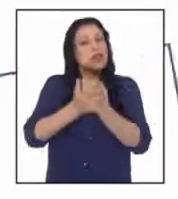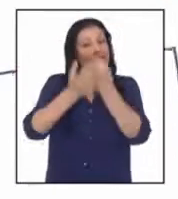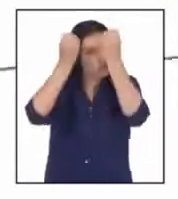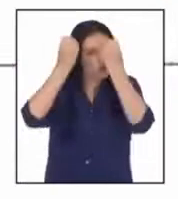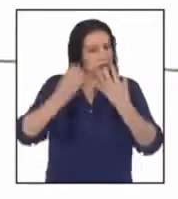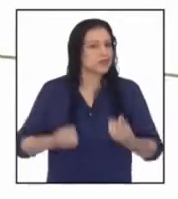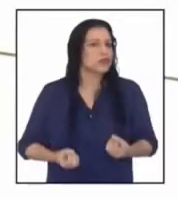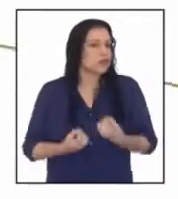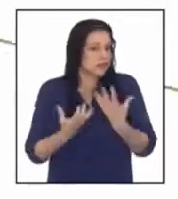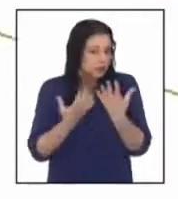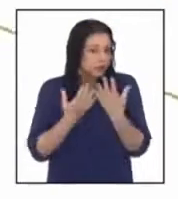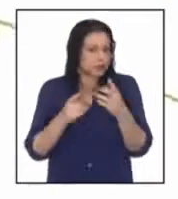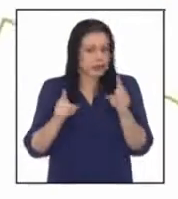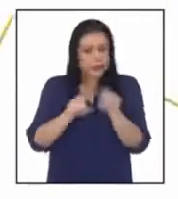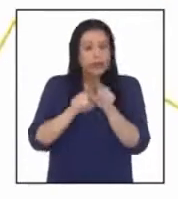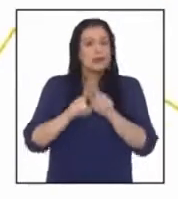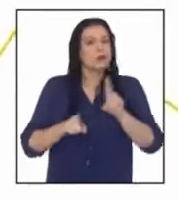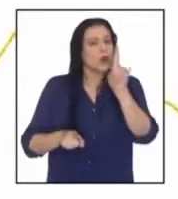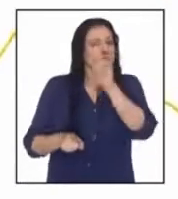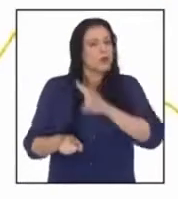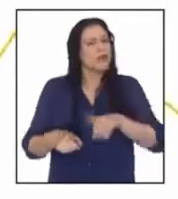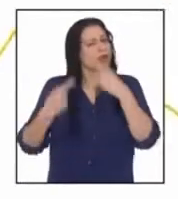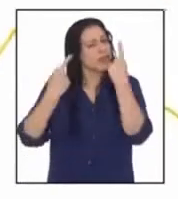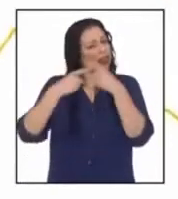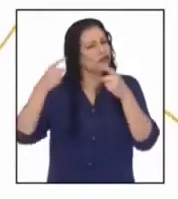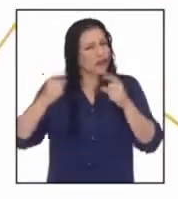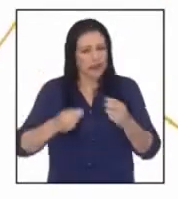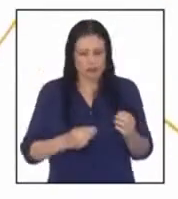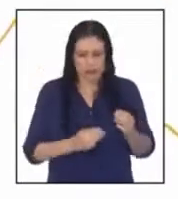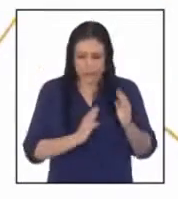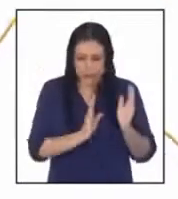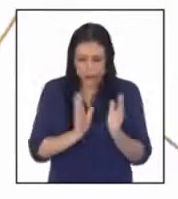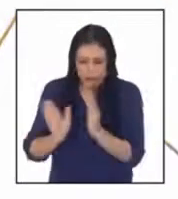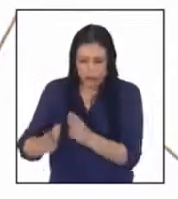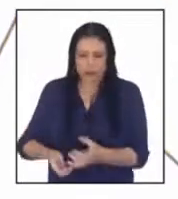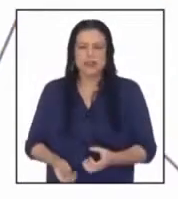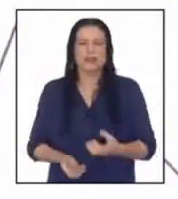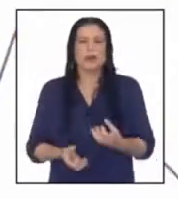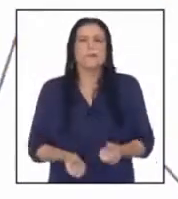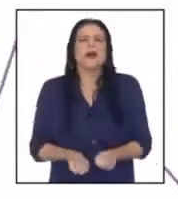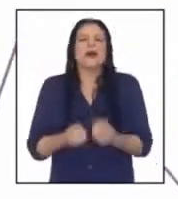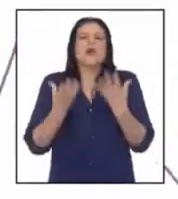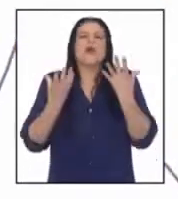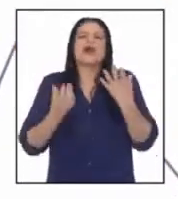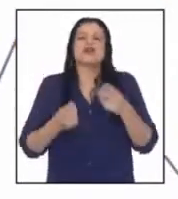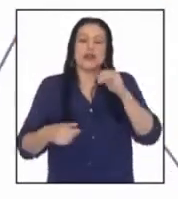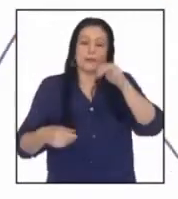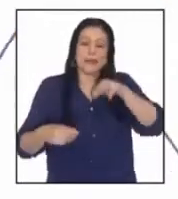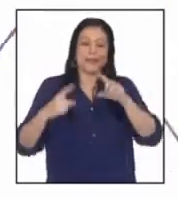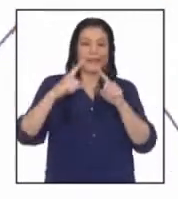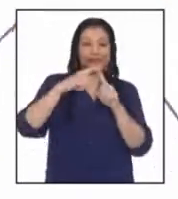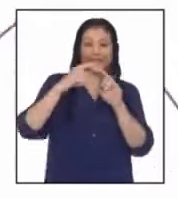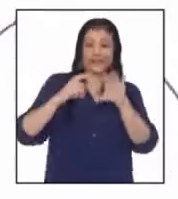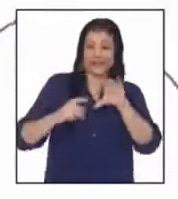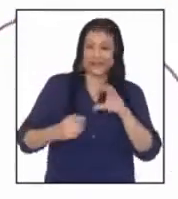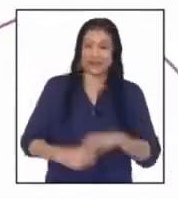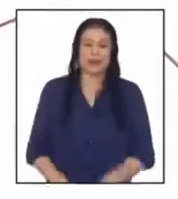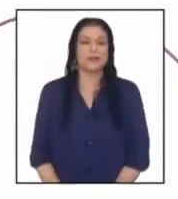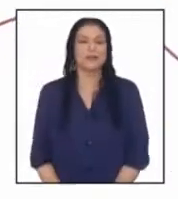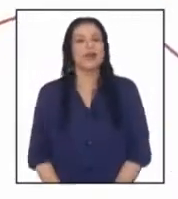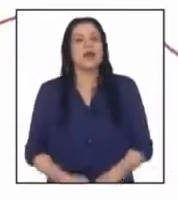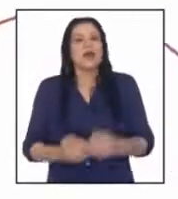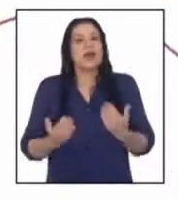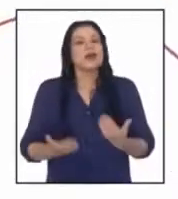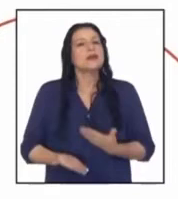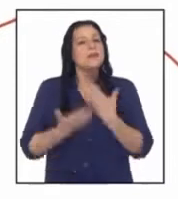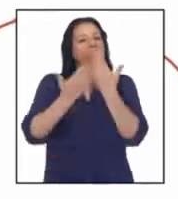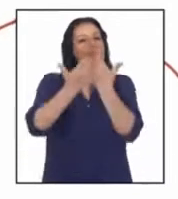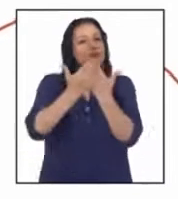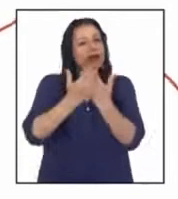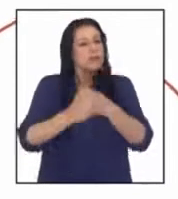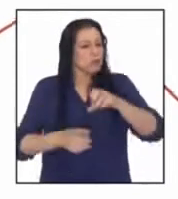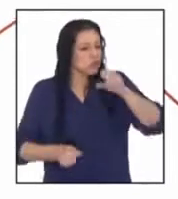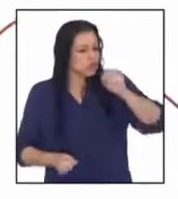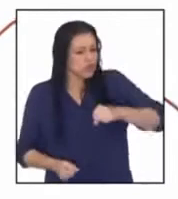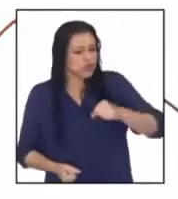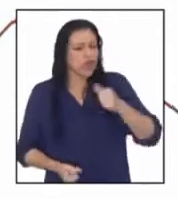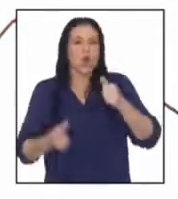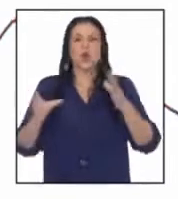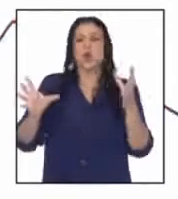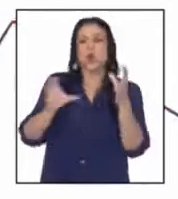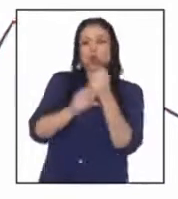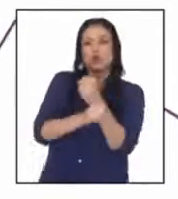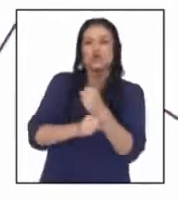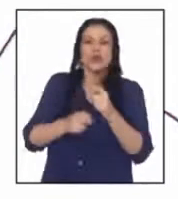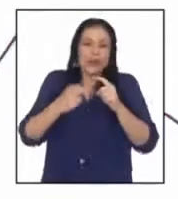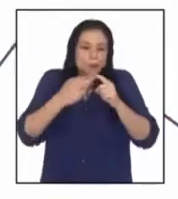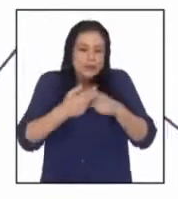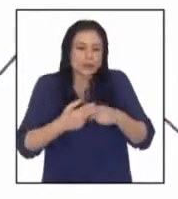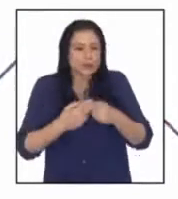información. También utilizamos diversos procedimientos para calcular las medidas de tendencia central. Y planteamos afirmaciones o